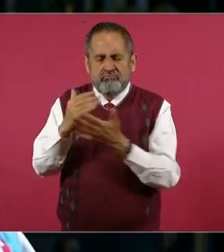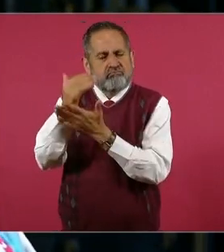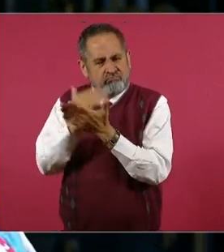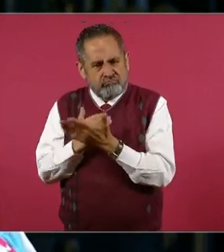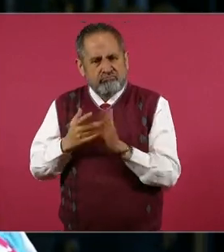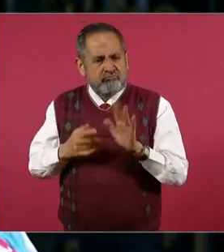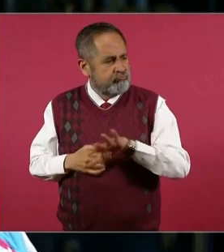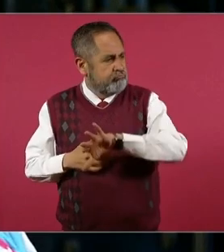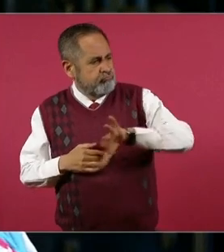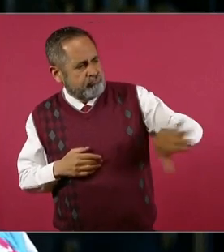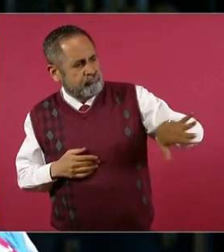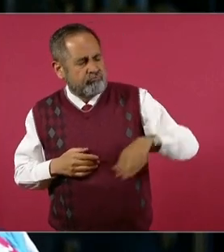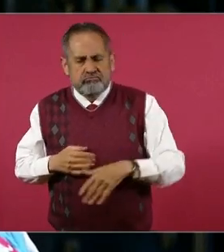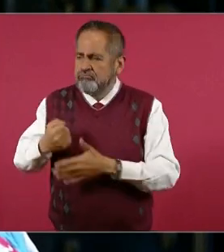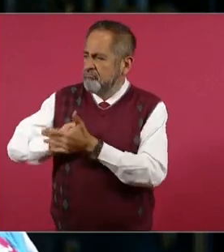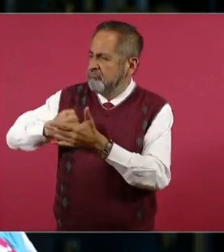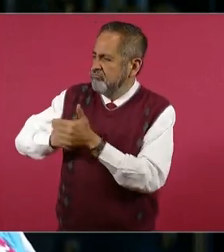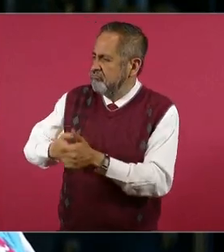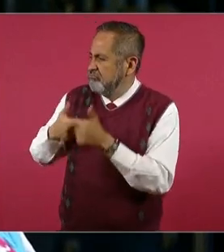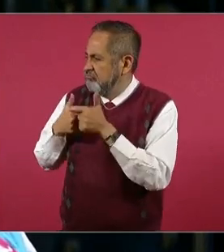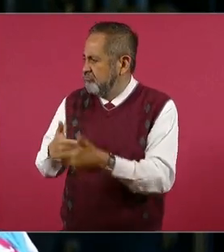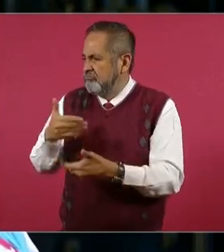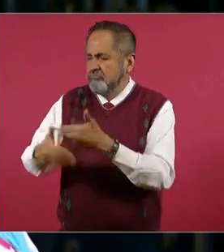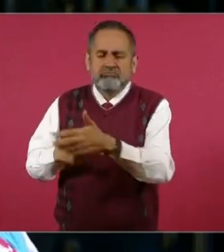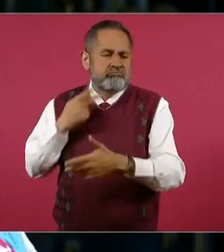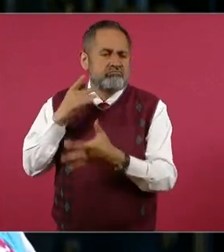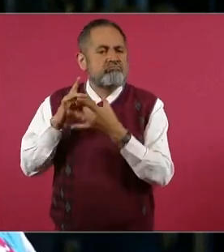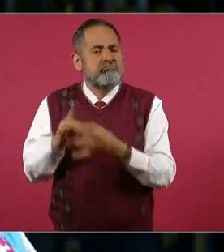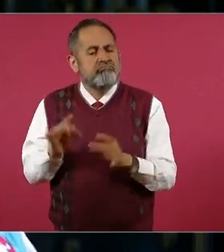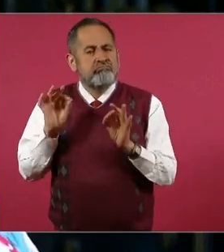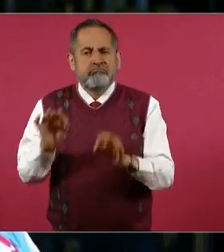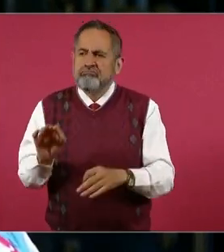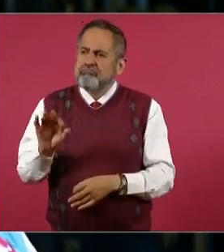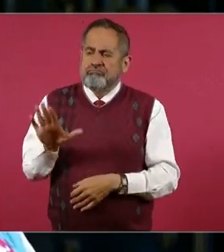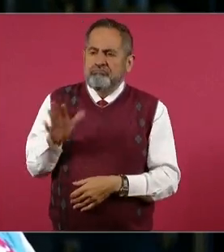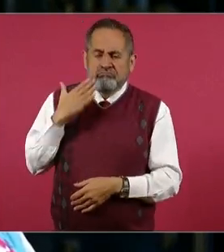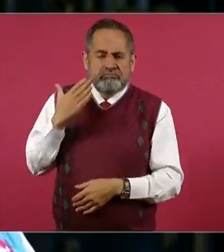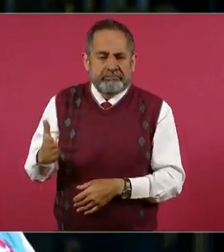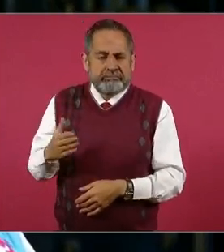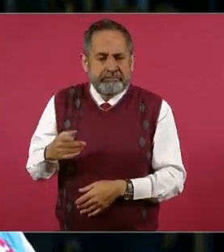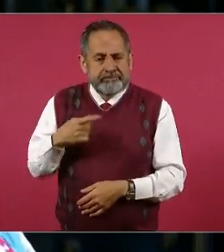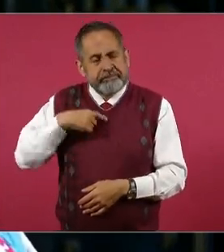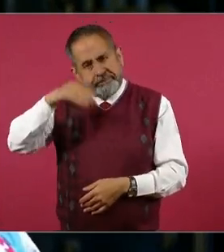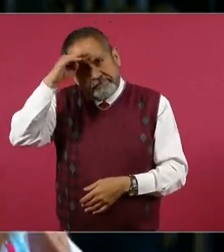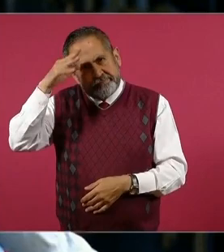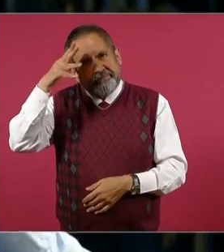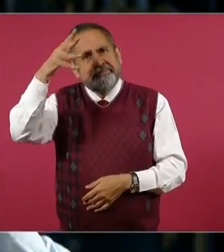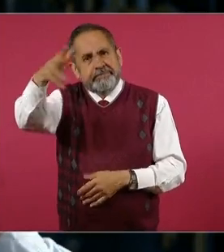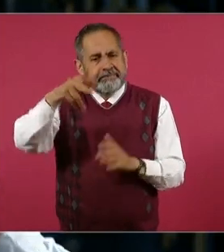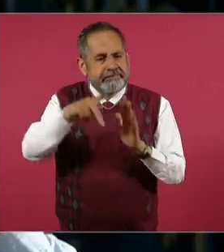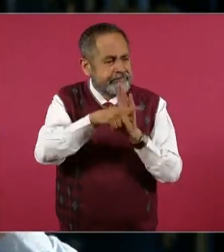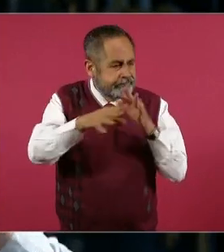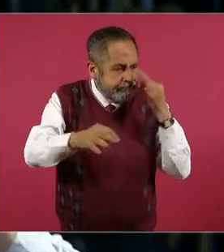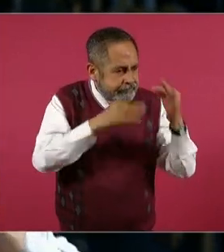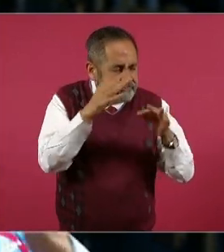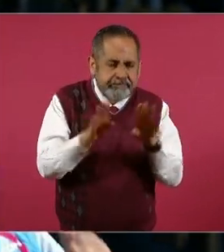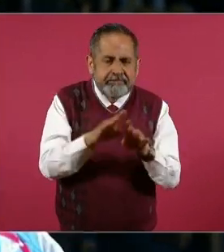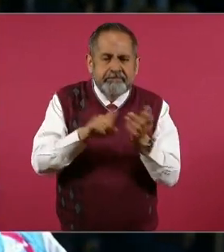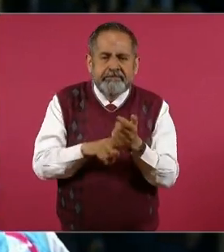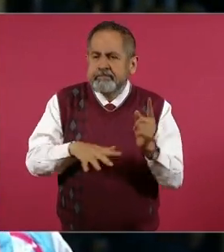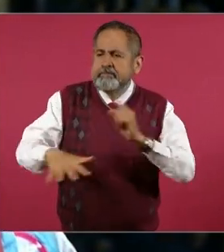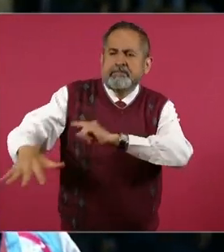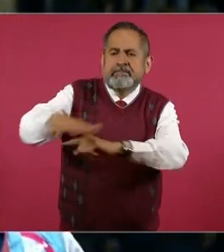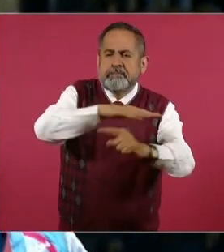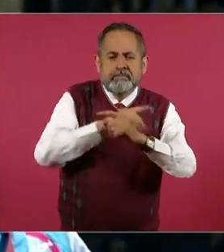narrativa mediática a lo largo de su carrera política? ¿Y qué papel va para los B para los medios de comunicación en una